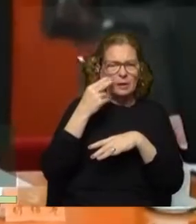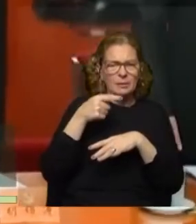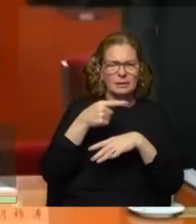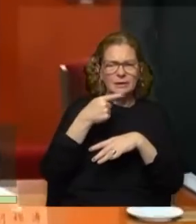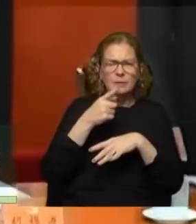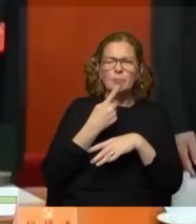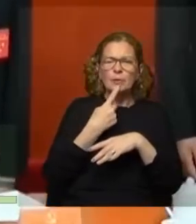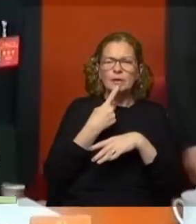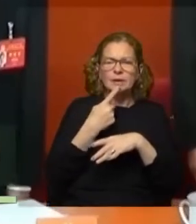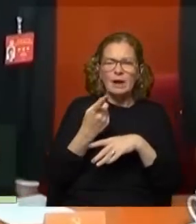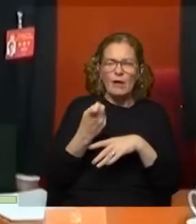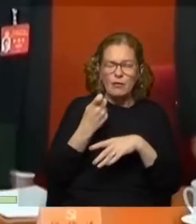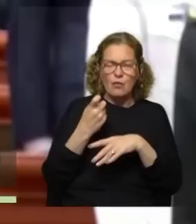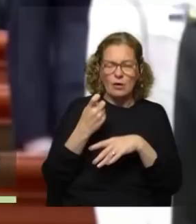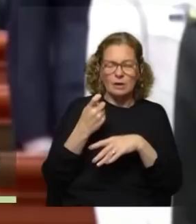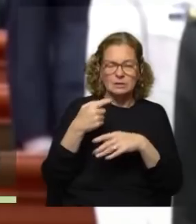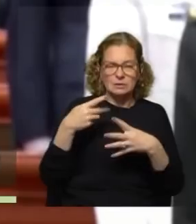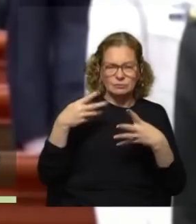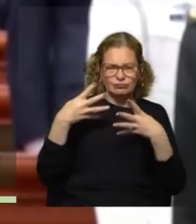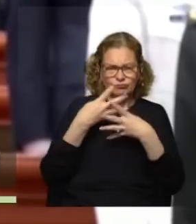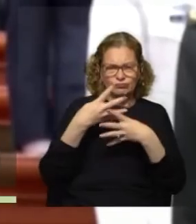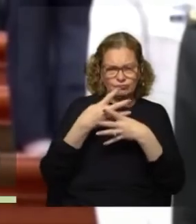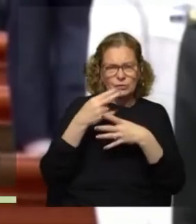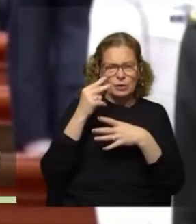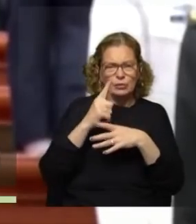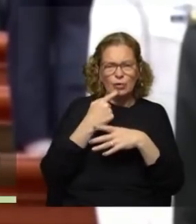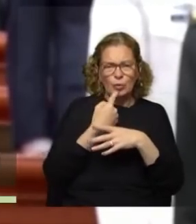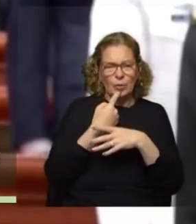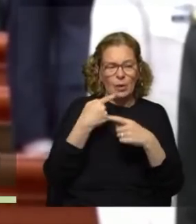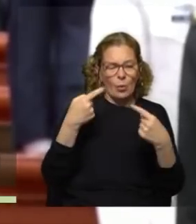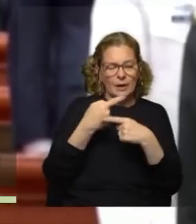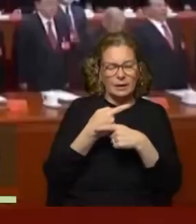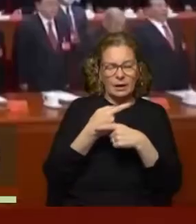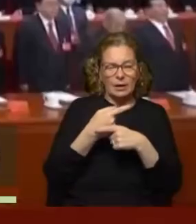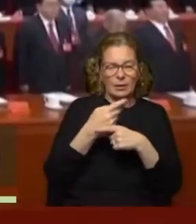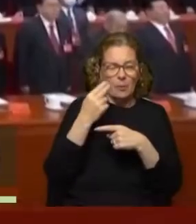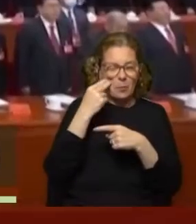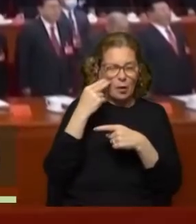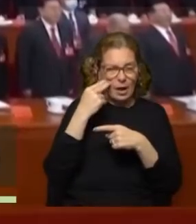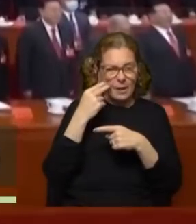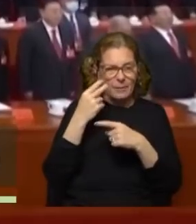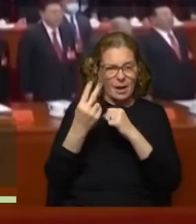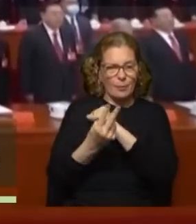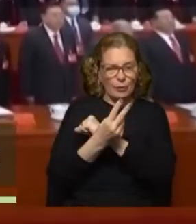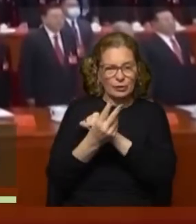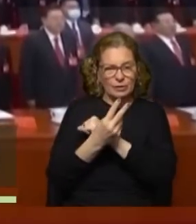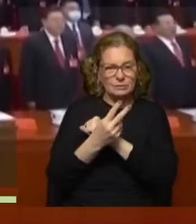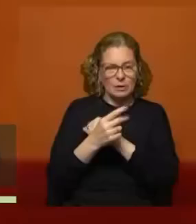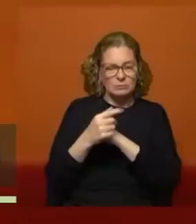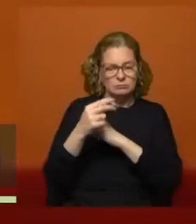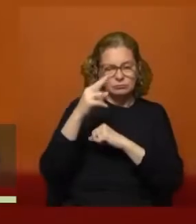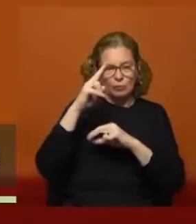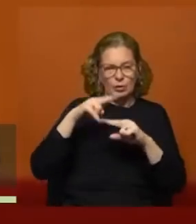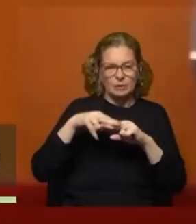y de política de fuerza y lucha además sin vacilación contra cualquier acto de unilateralismo proteccionismo Y matonismo